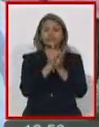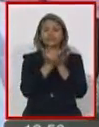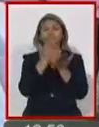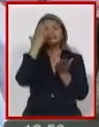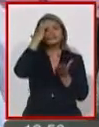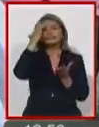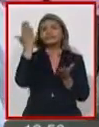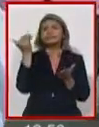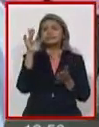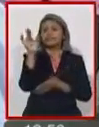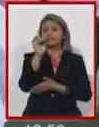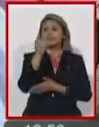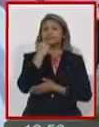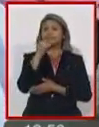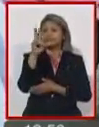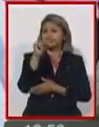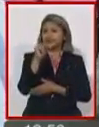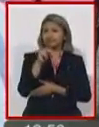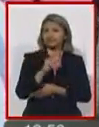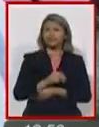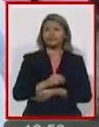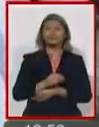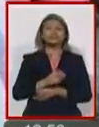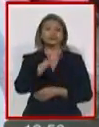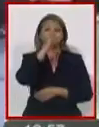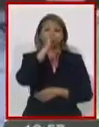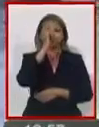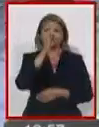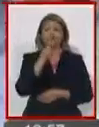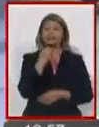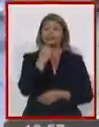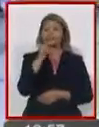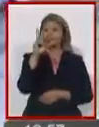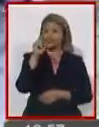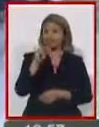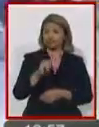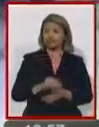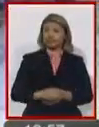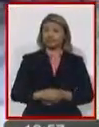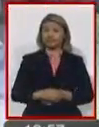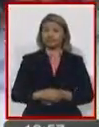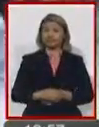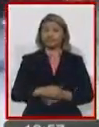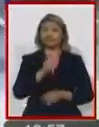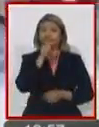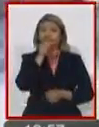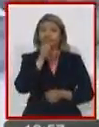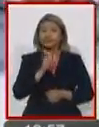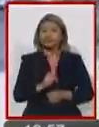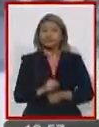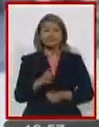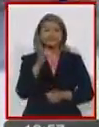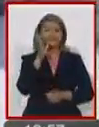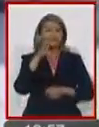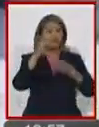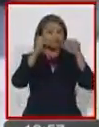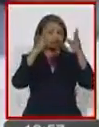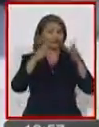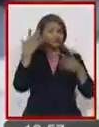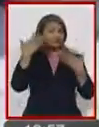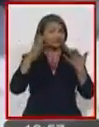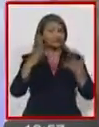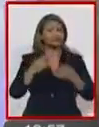libro porque Bolivia dijo no, fue contundente en decirle no. Somos abuelas, madres,